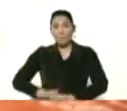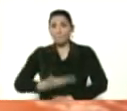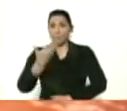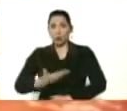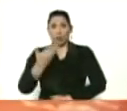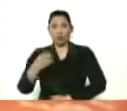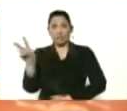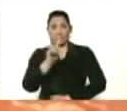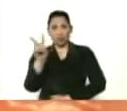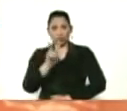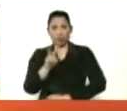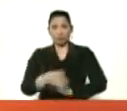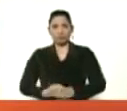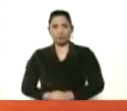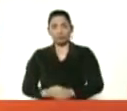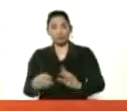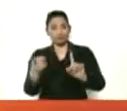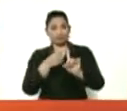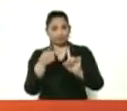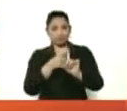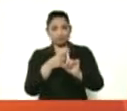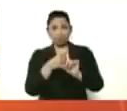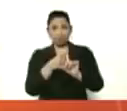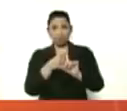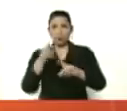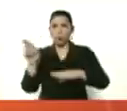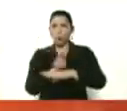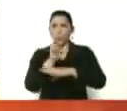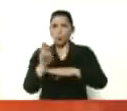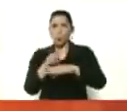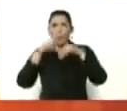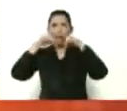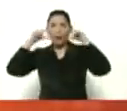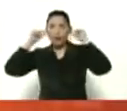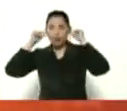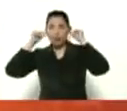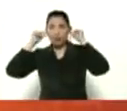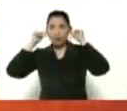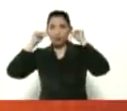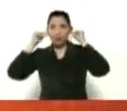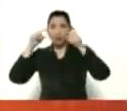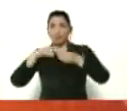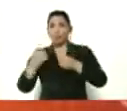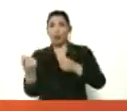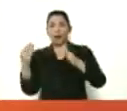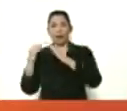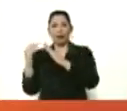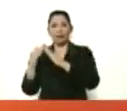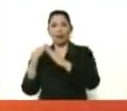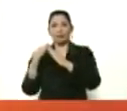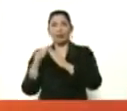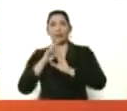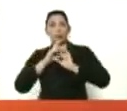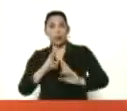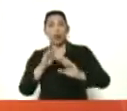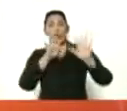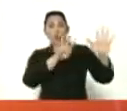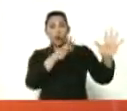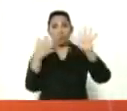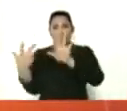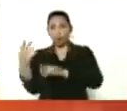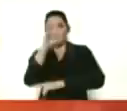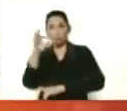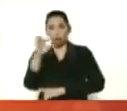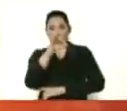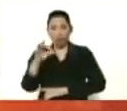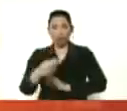los venezolanos. La primera de todas, usar mascarilla todo el tiempo fuera del hogar, 98%. Esto